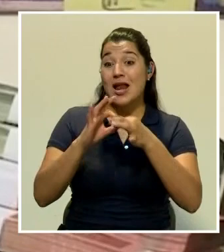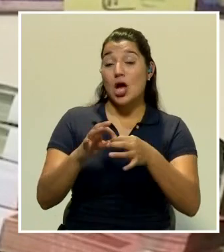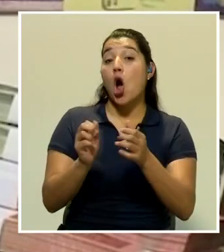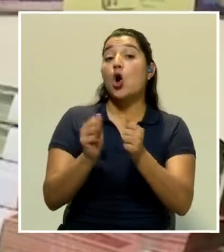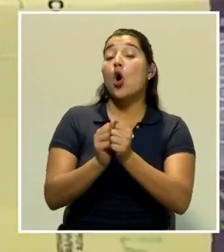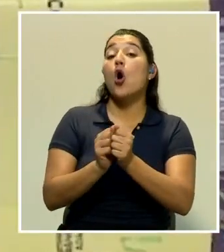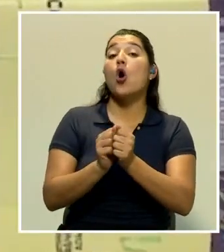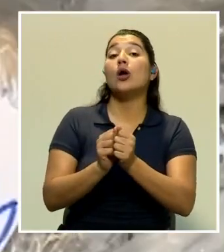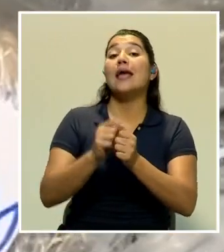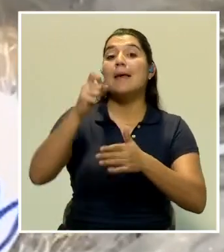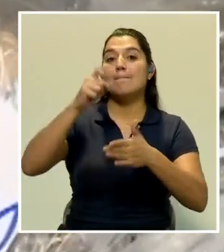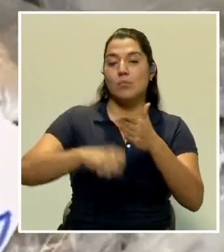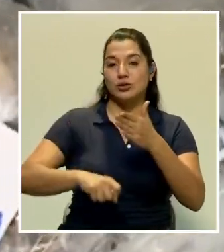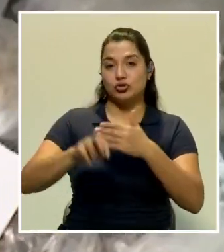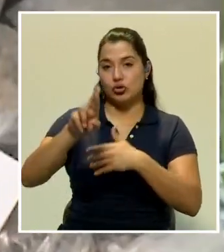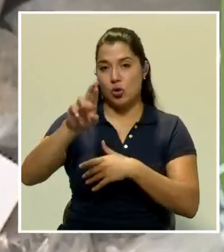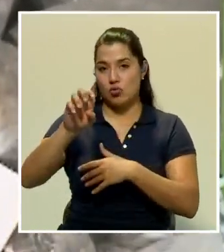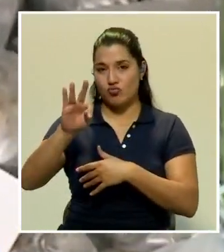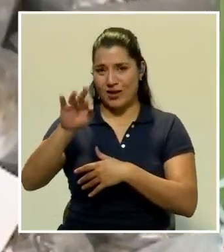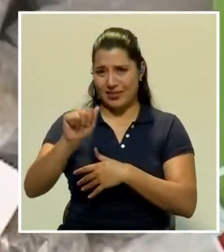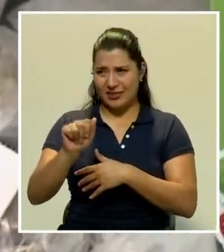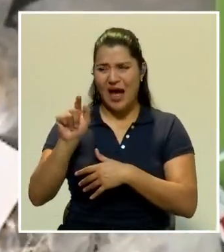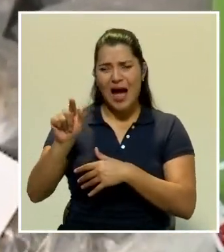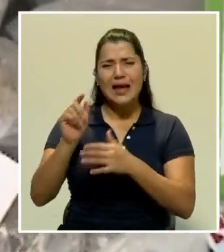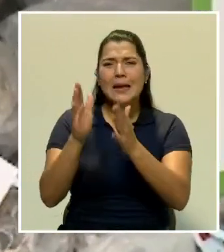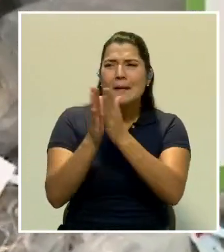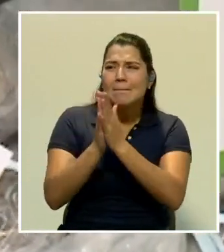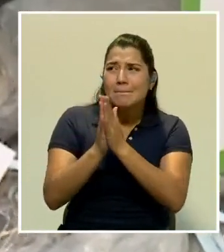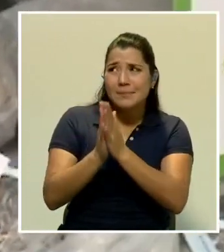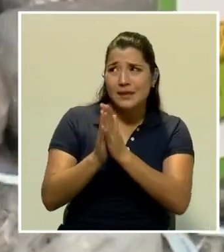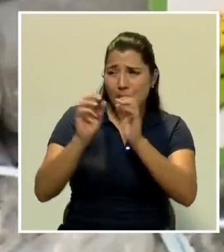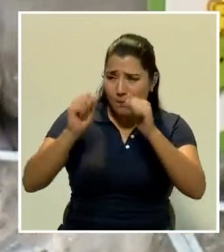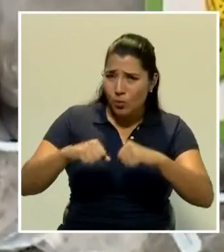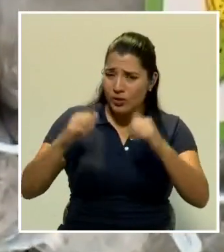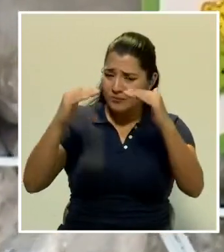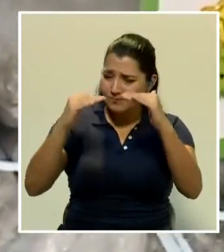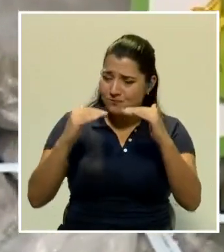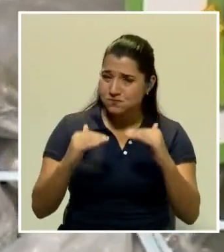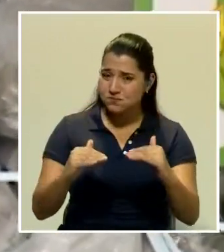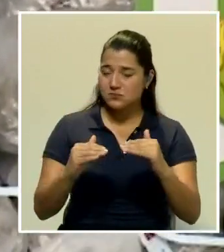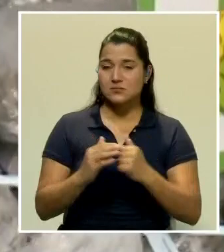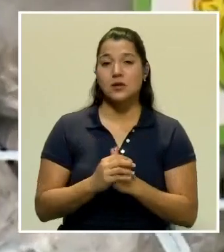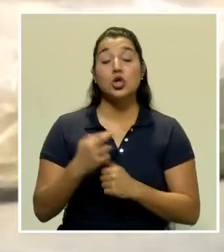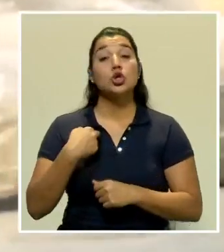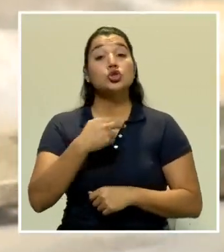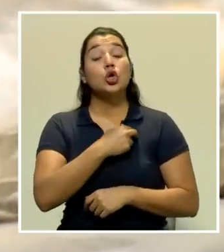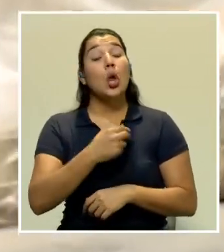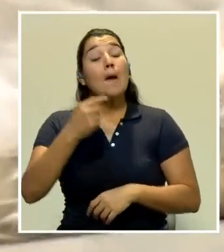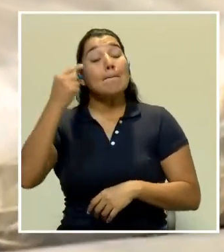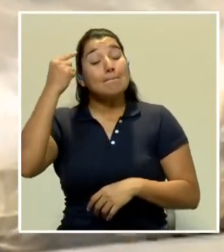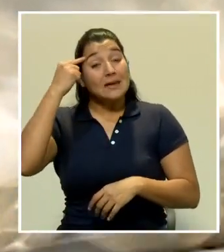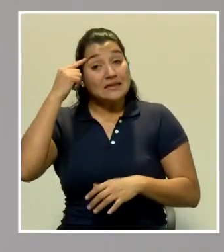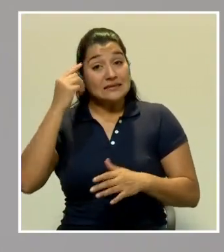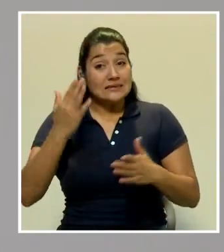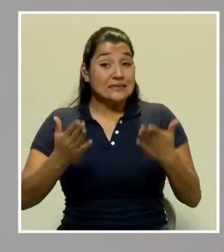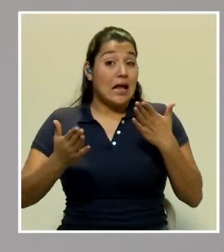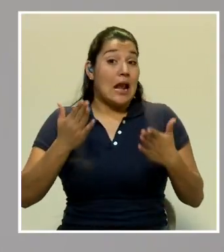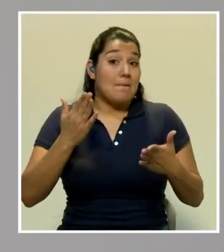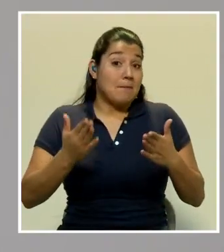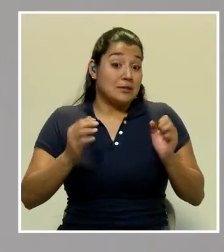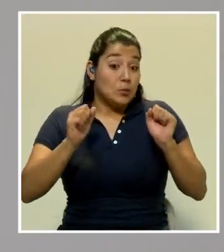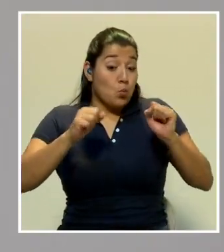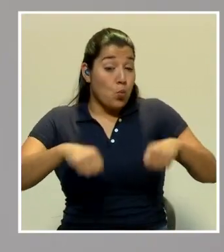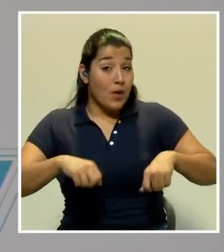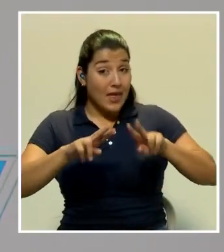el impuesto a la renta, donde piden un aliciente fiscal. Consideramos que sería apropiado estudiar